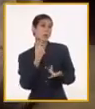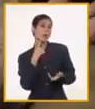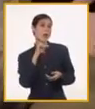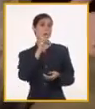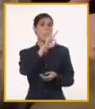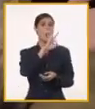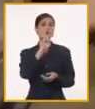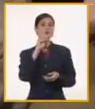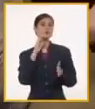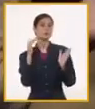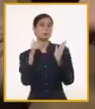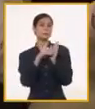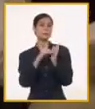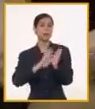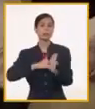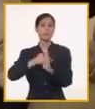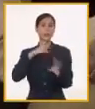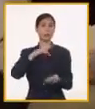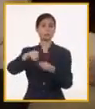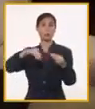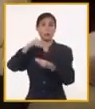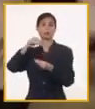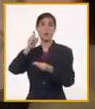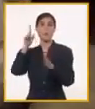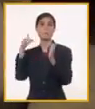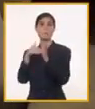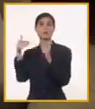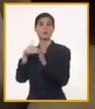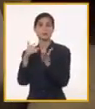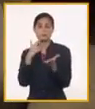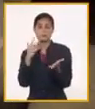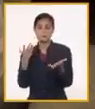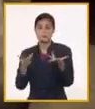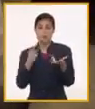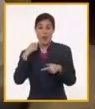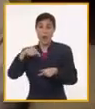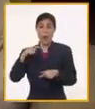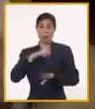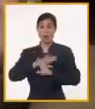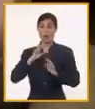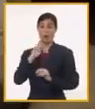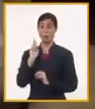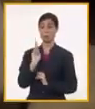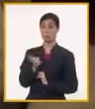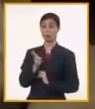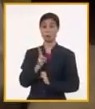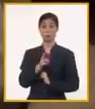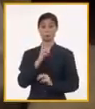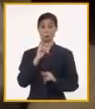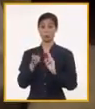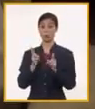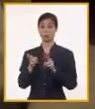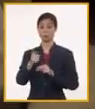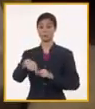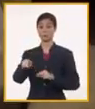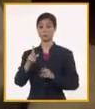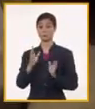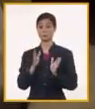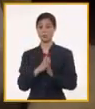después hacer el 1 millón, eso que bueno, nos lo plantearon ahora. Yo tranquilo, yo te